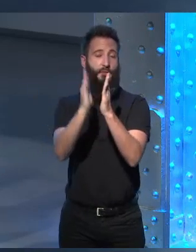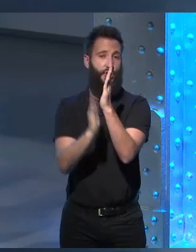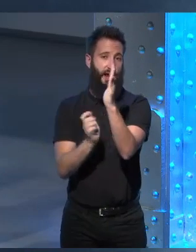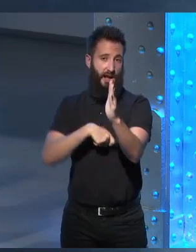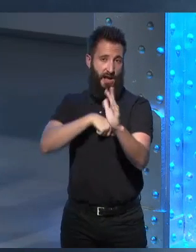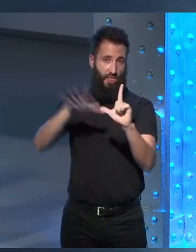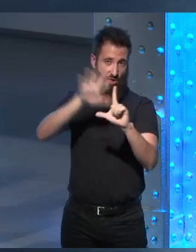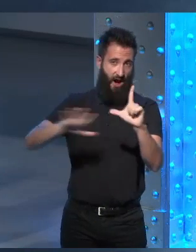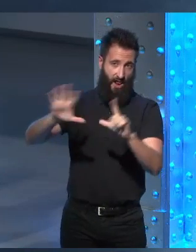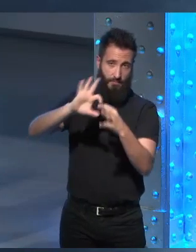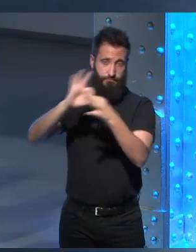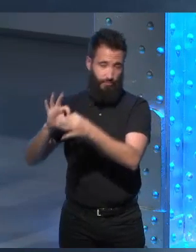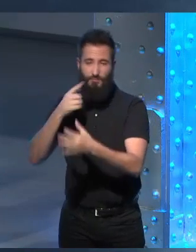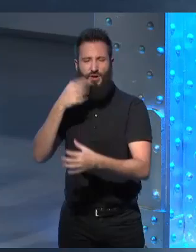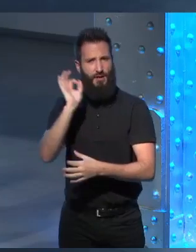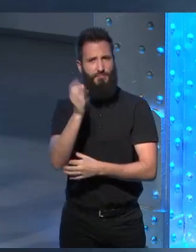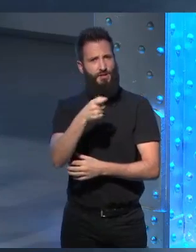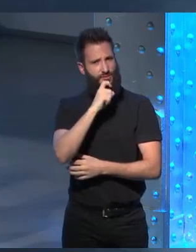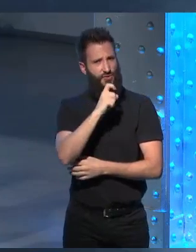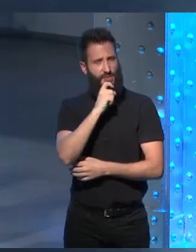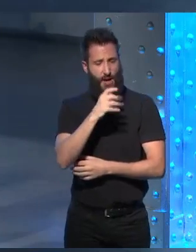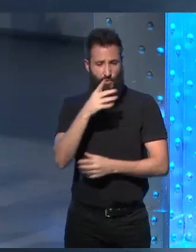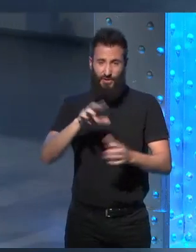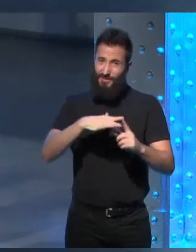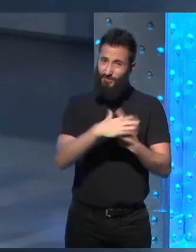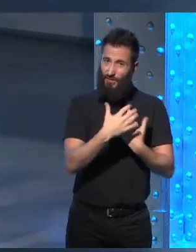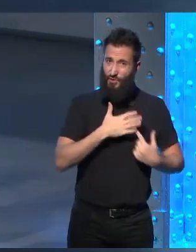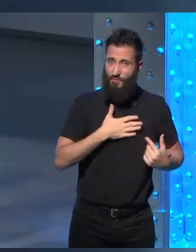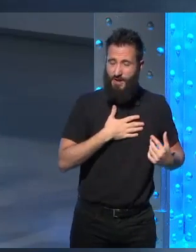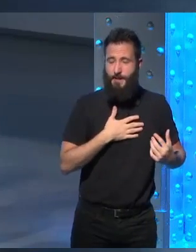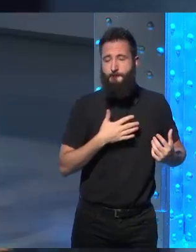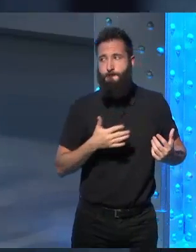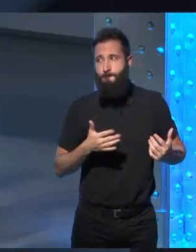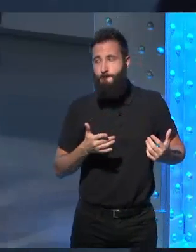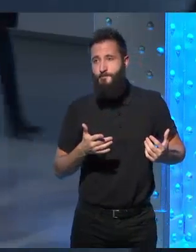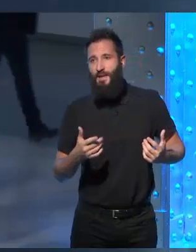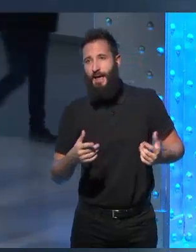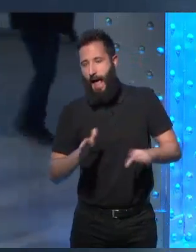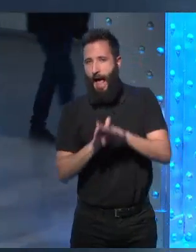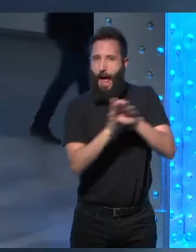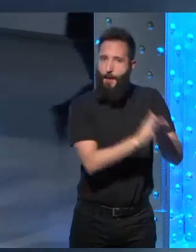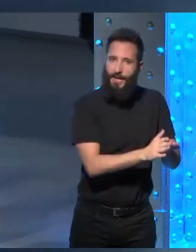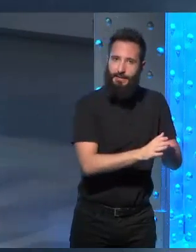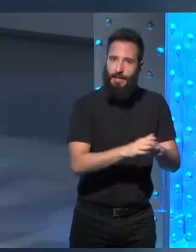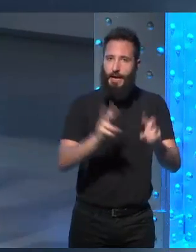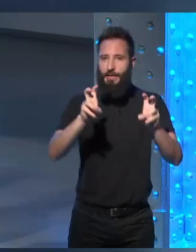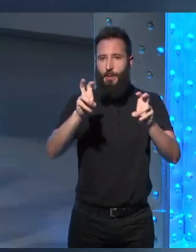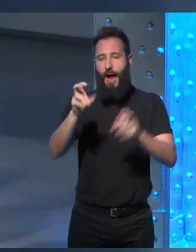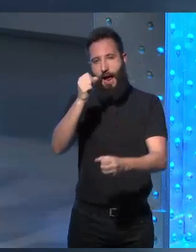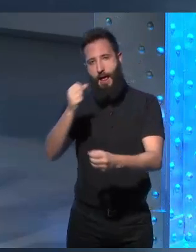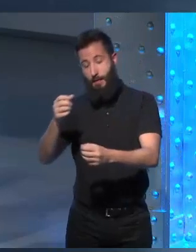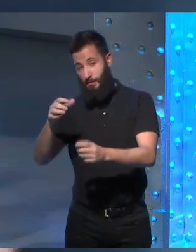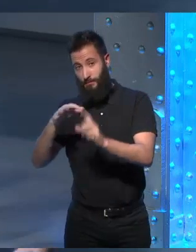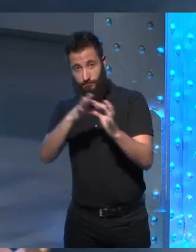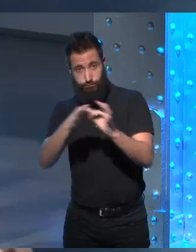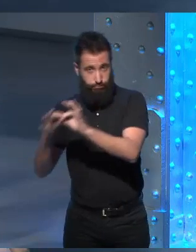Pero es verdad que es complicado. O sea, en nuestro caso también tenemos como, bueno, aparte de la bolsa de temáticas que nosotros queremos tratar, pues